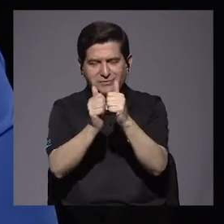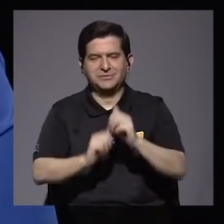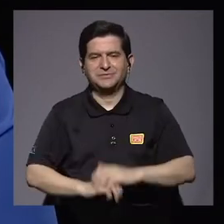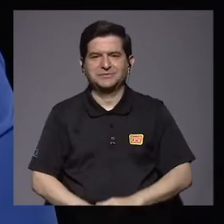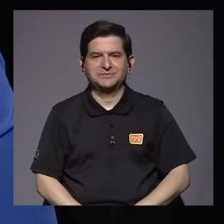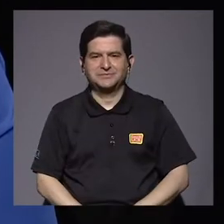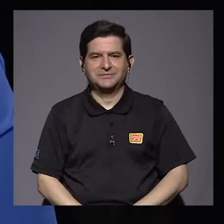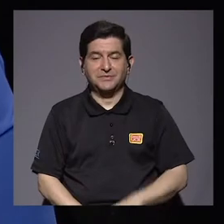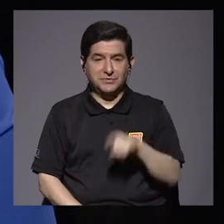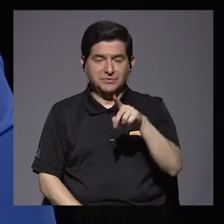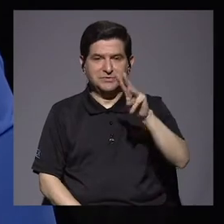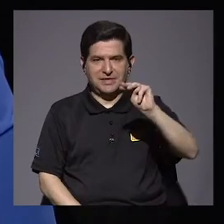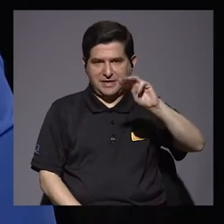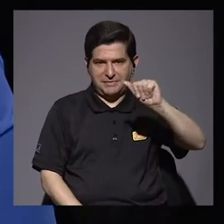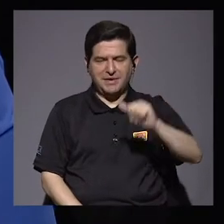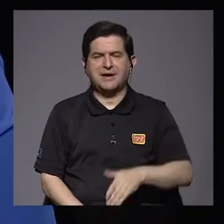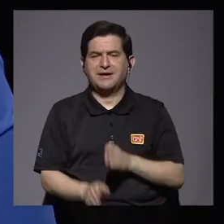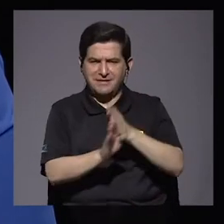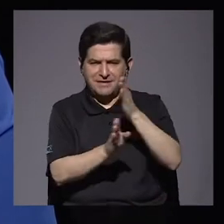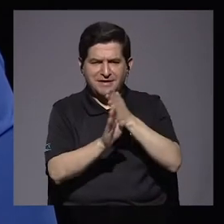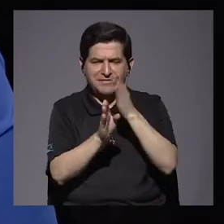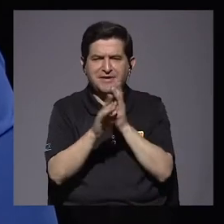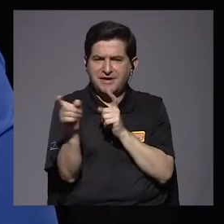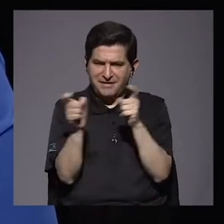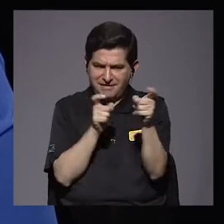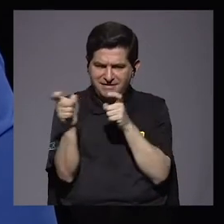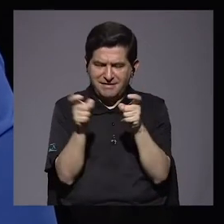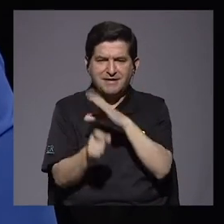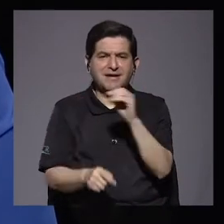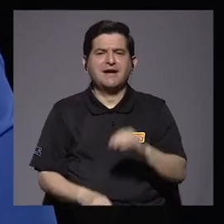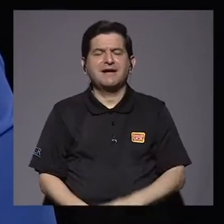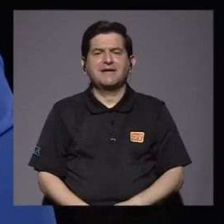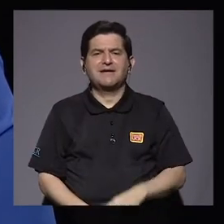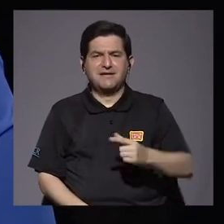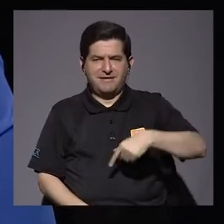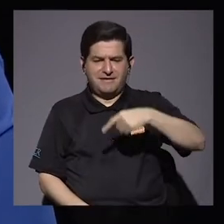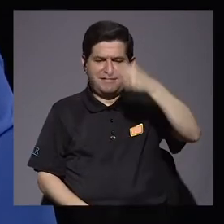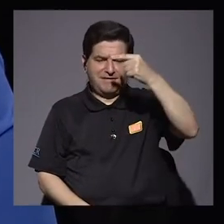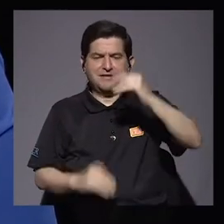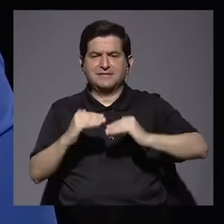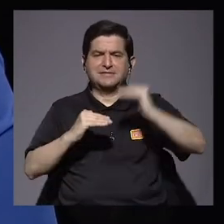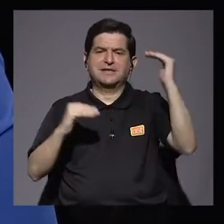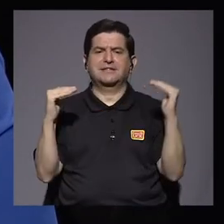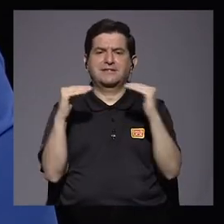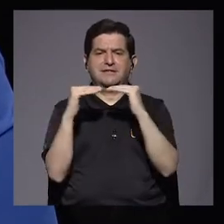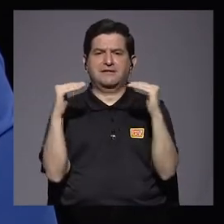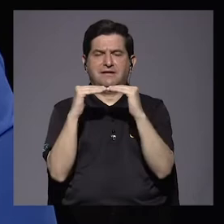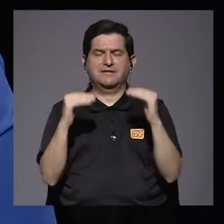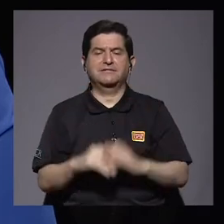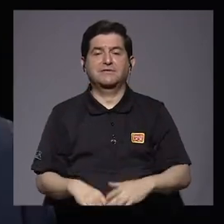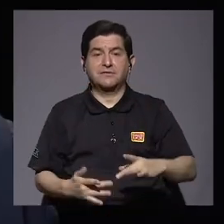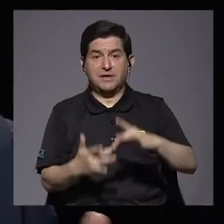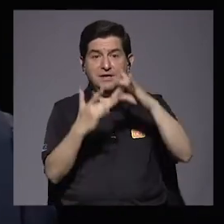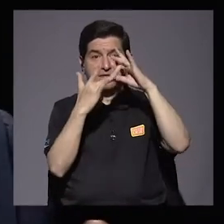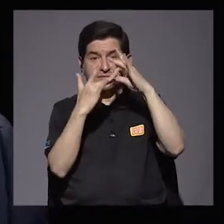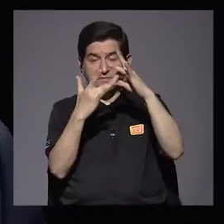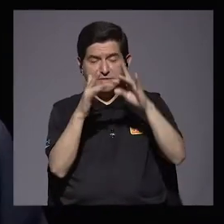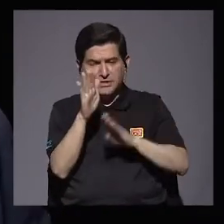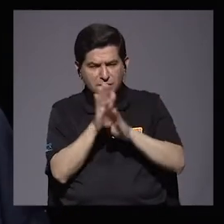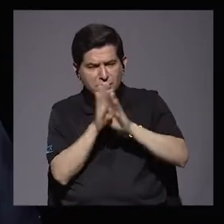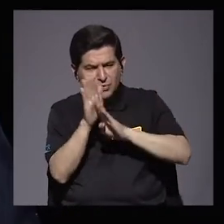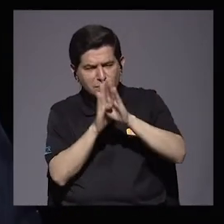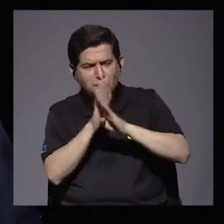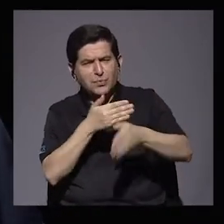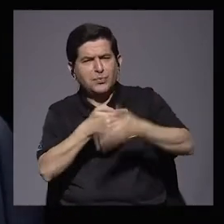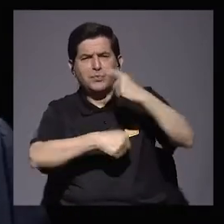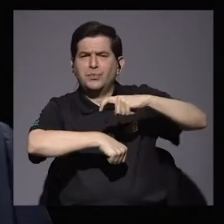Usted una máster con amplia trayectoria en administración y sobre todo en gerencia, alta gerencia, y con una especialización que ha venido